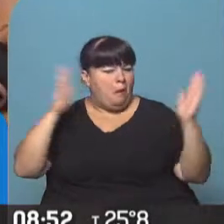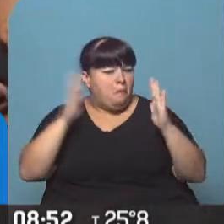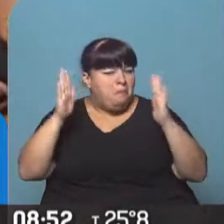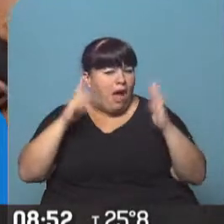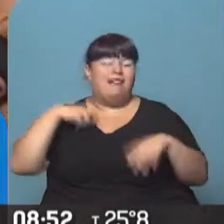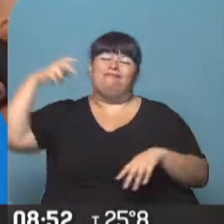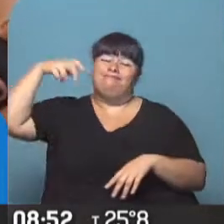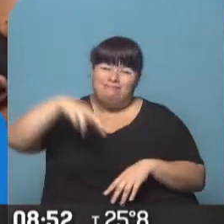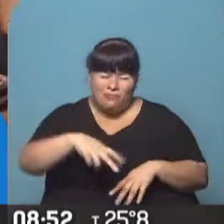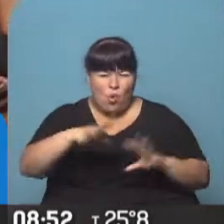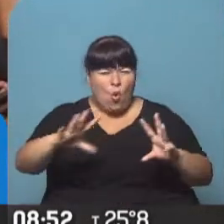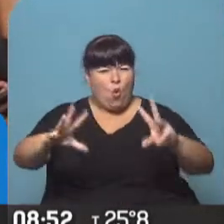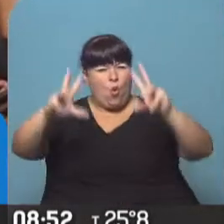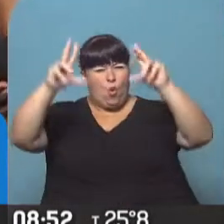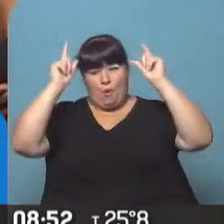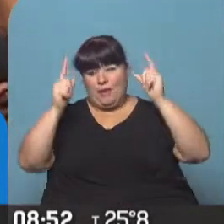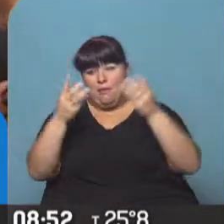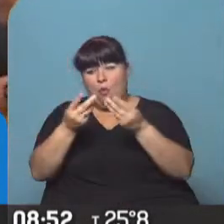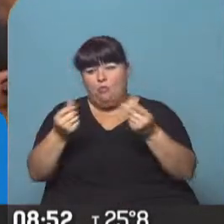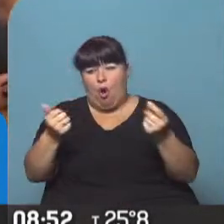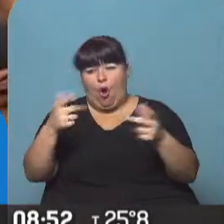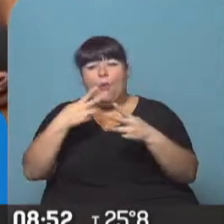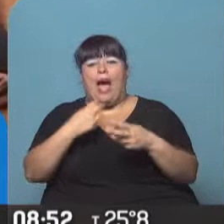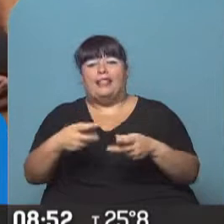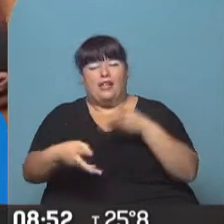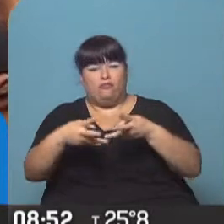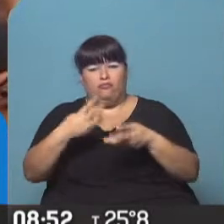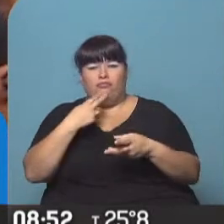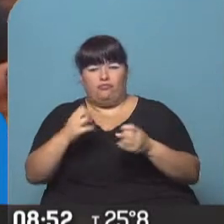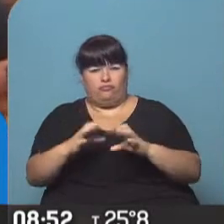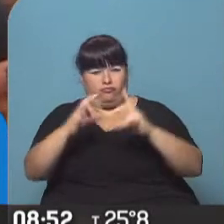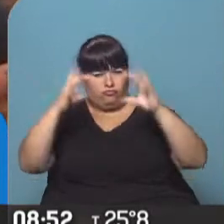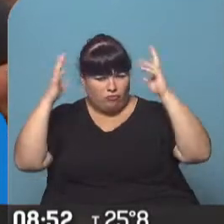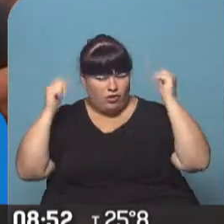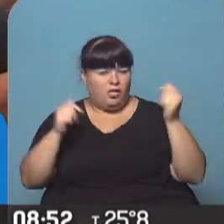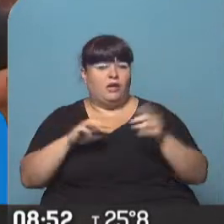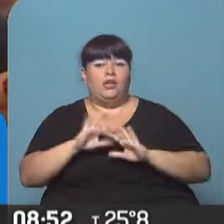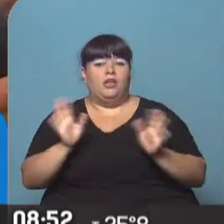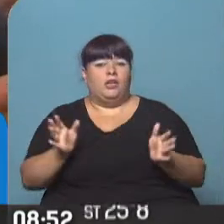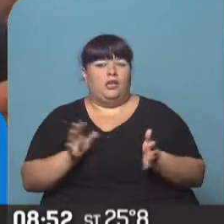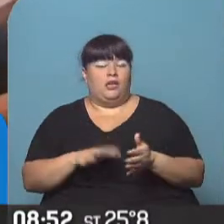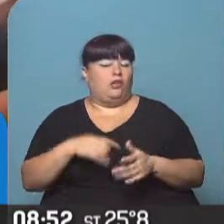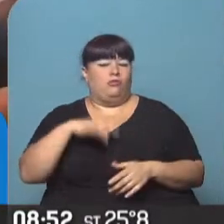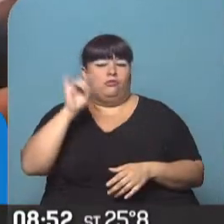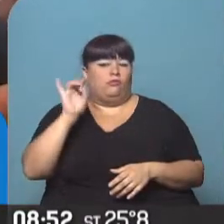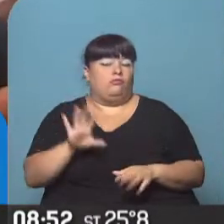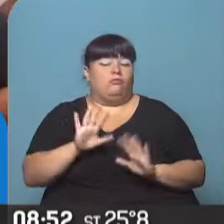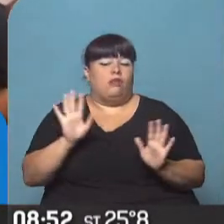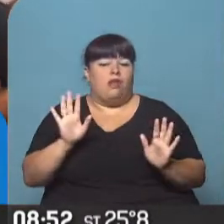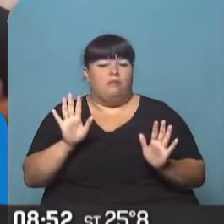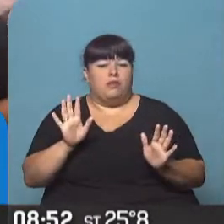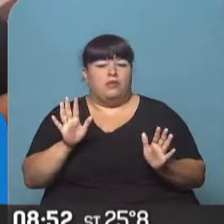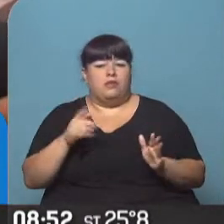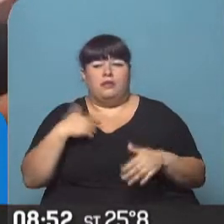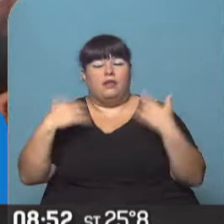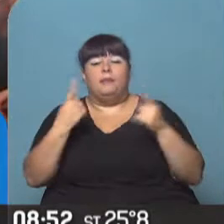y cuando bajé había mucho humo, que era el sulfuro de la batería, el ácido sulfúrico. Y lo único que